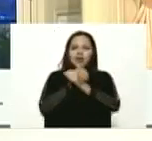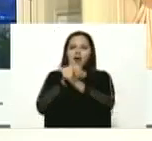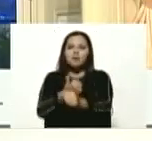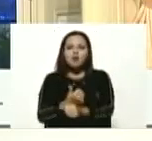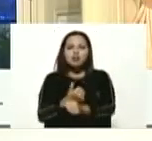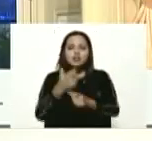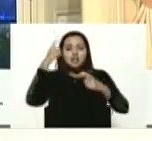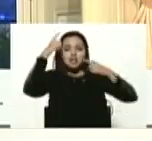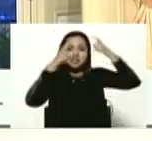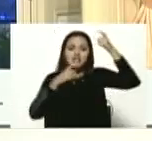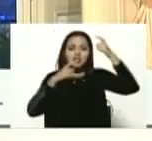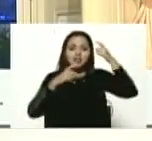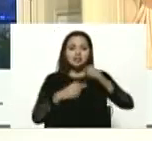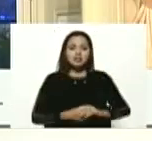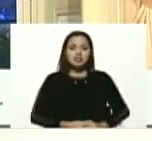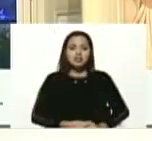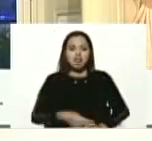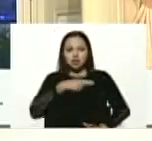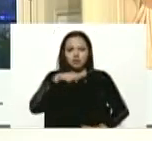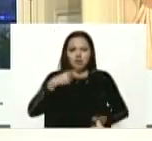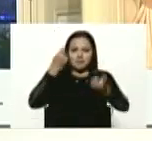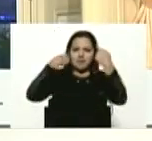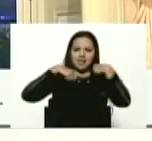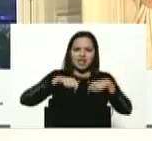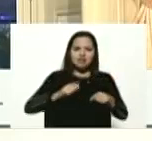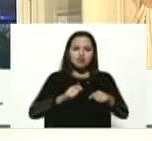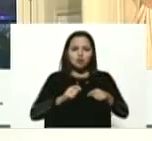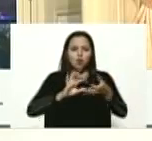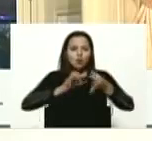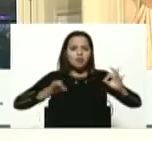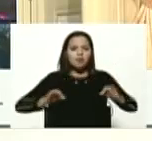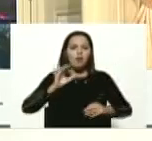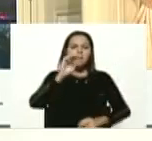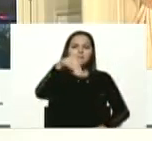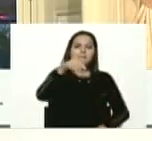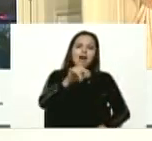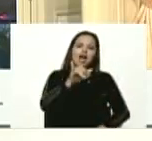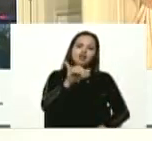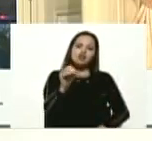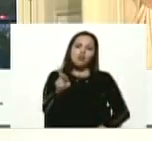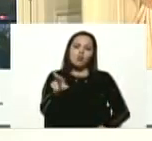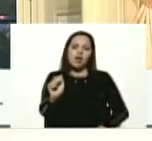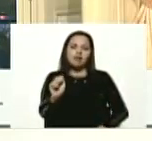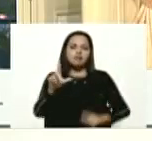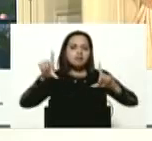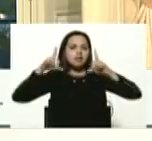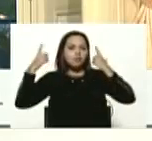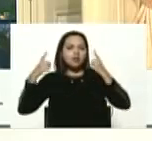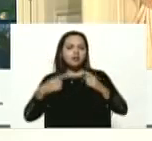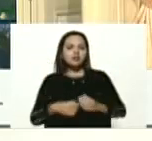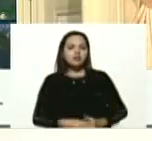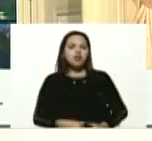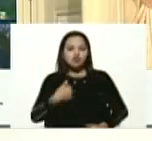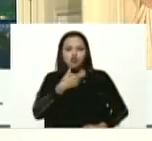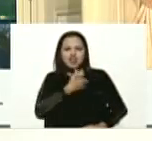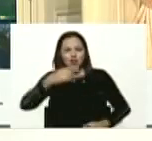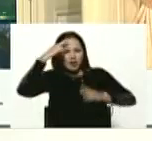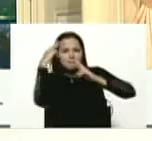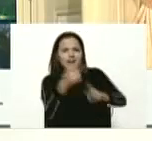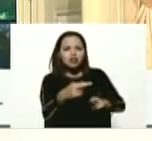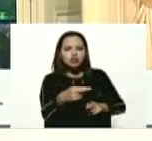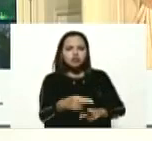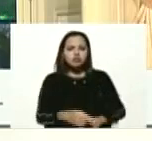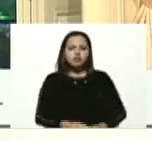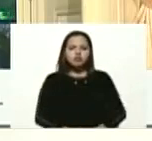Hugo Chávez de nuestro medallista olímpico Julio Mayora de La Guaira. Pido respeto, exijo respeto. Y